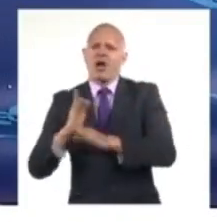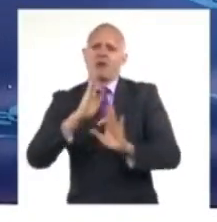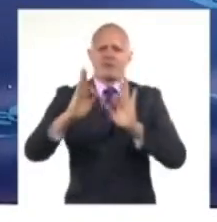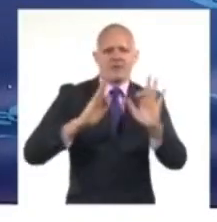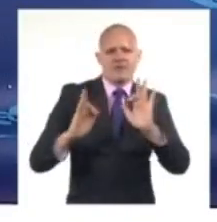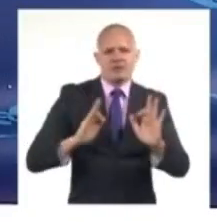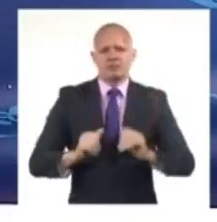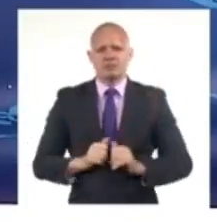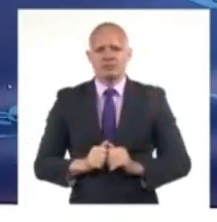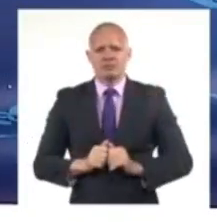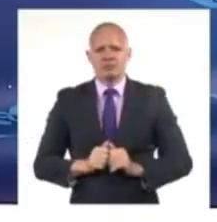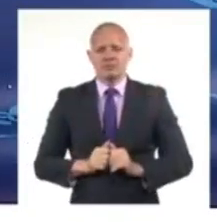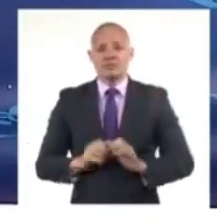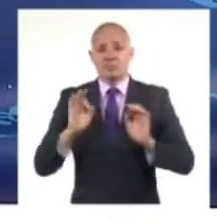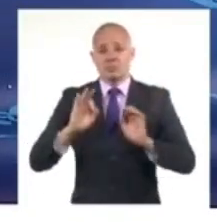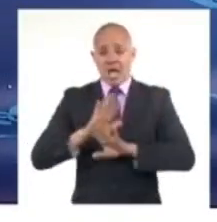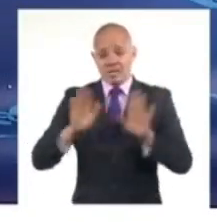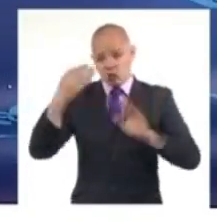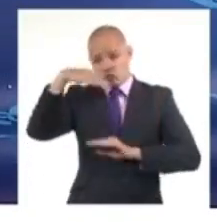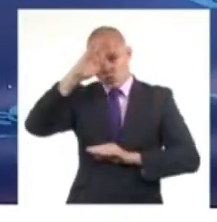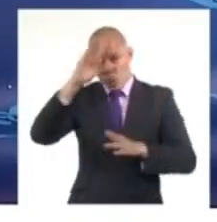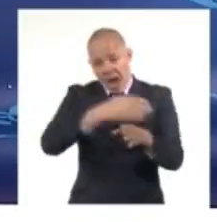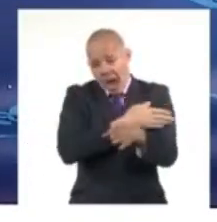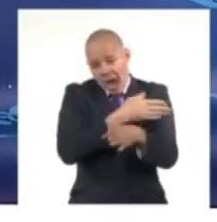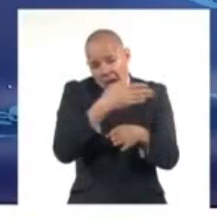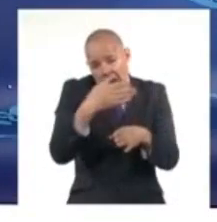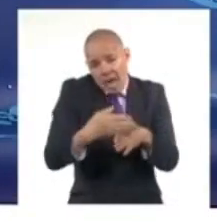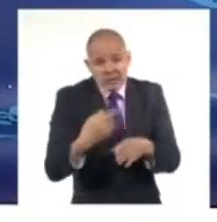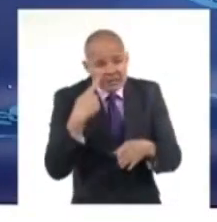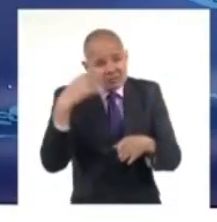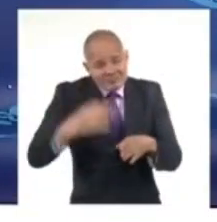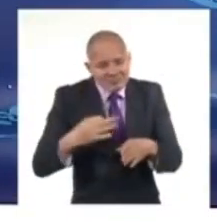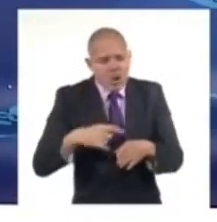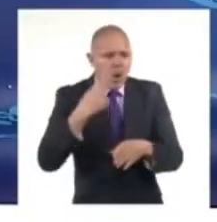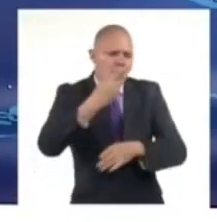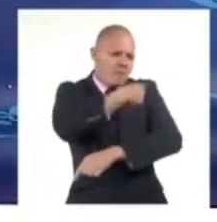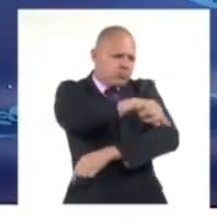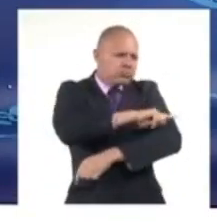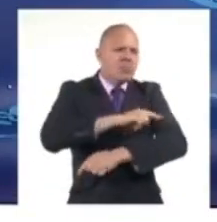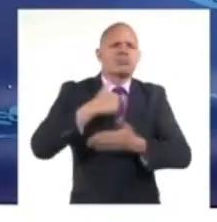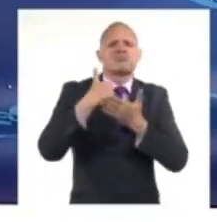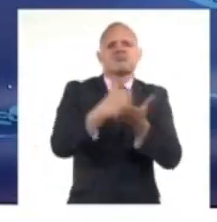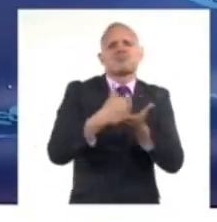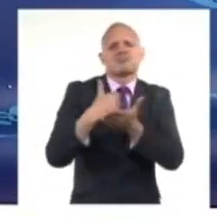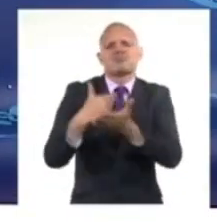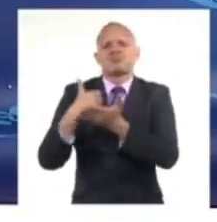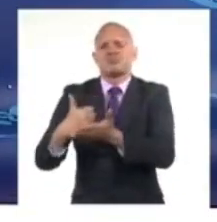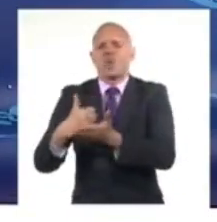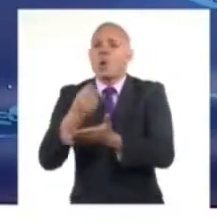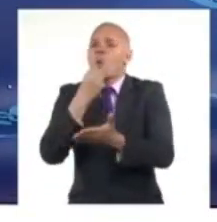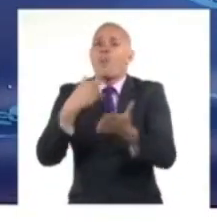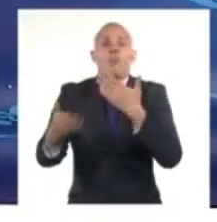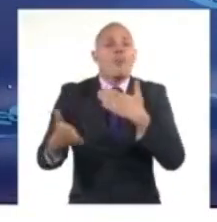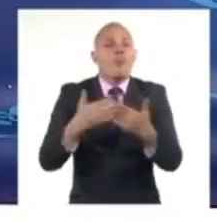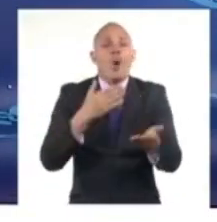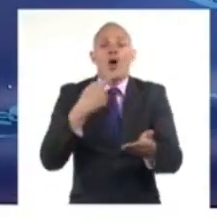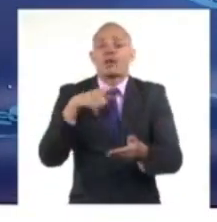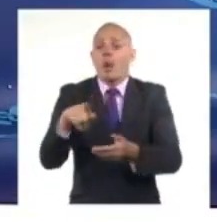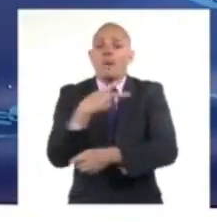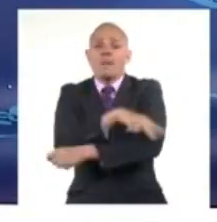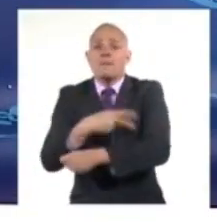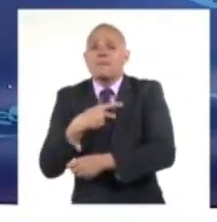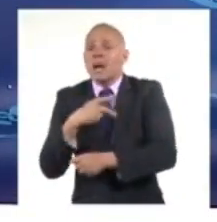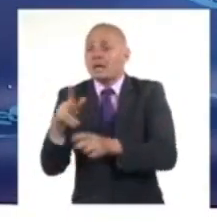hemisferio. Tiene un aval ampliamente reconocido de apoyar y contribuir sin reservas con toda propuesta legítima de soluciones